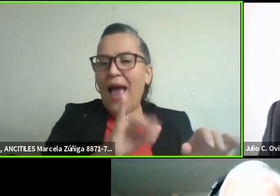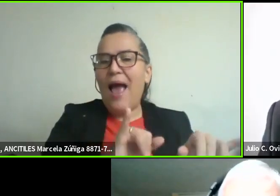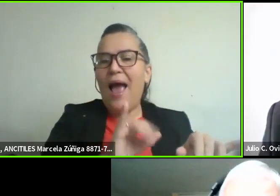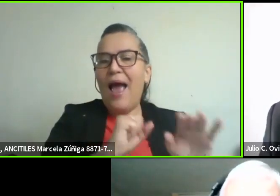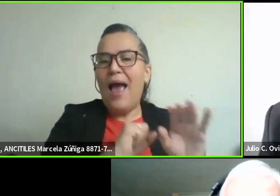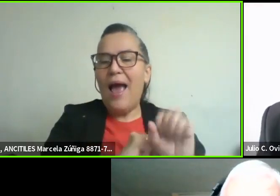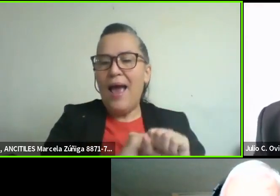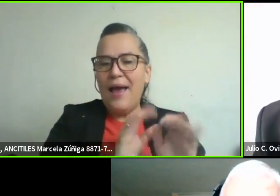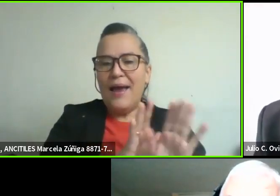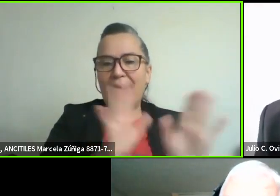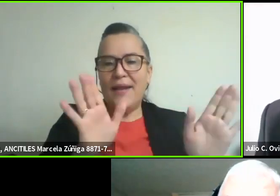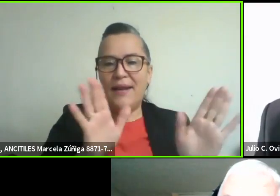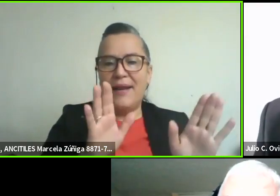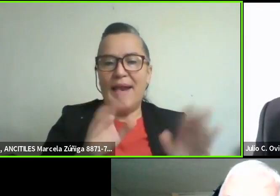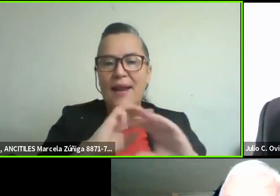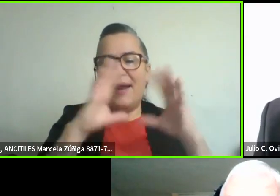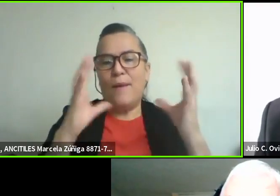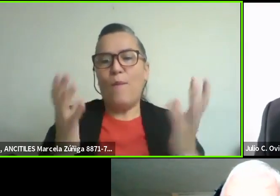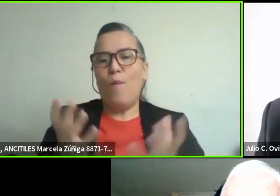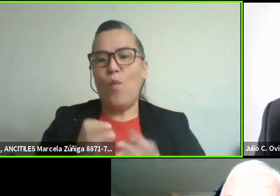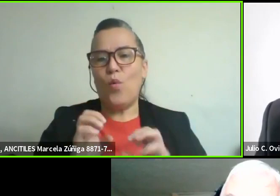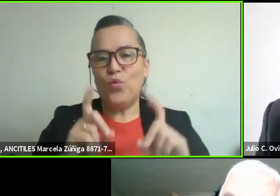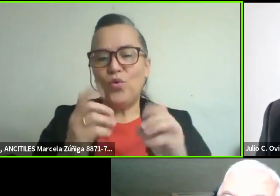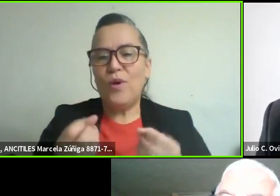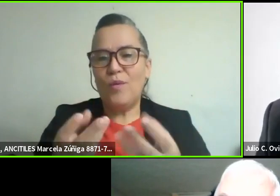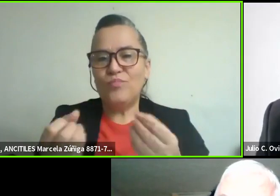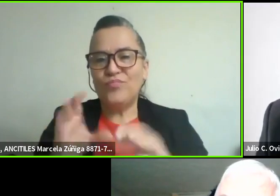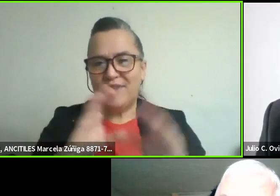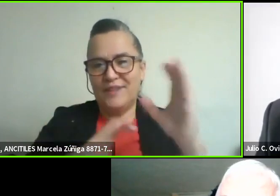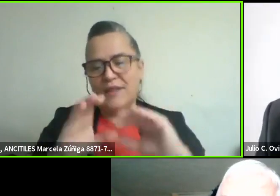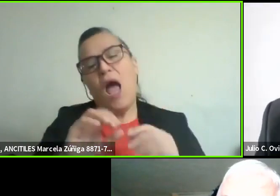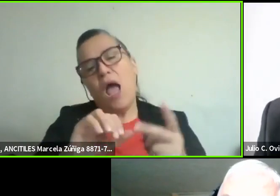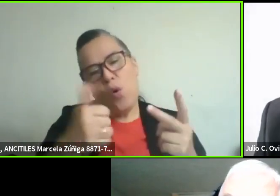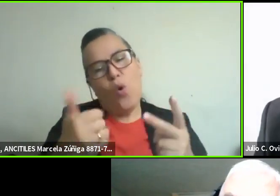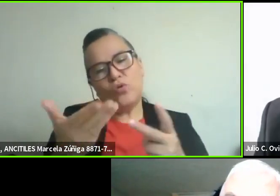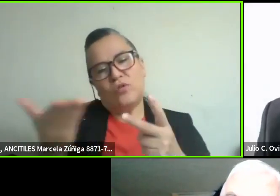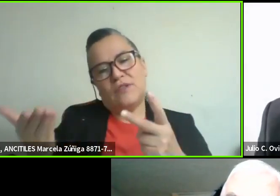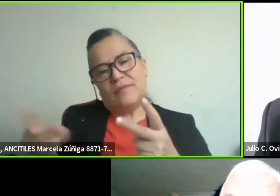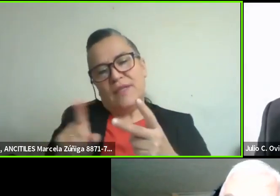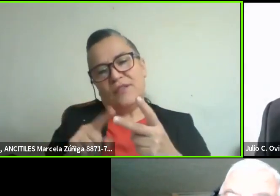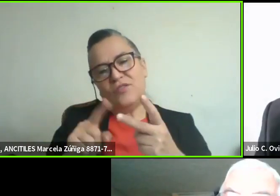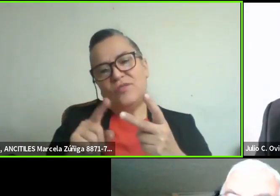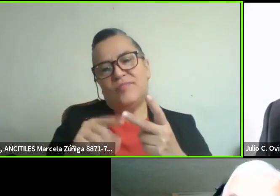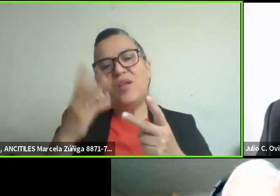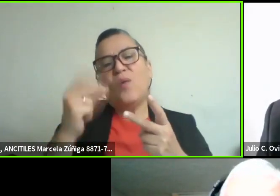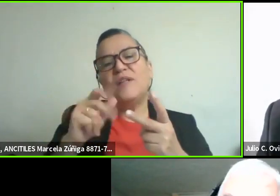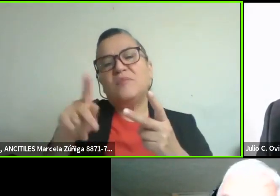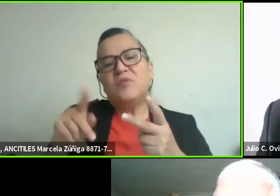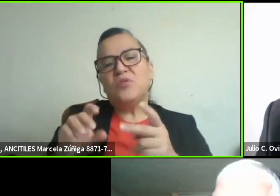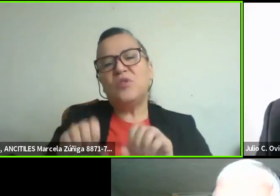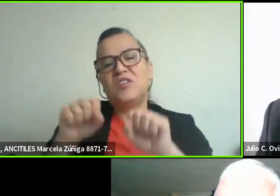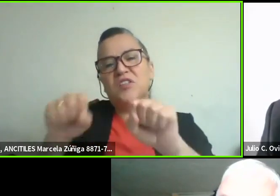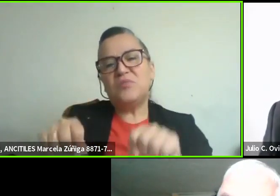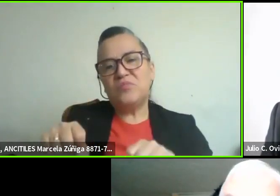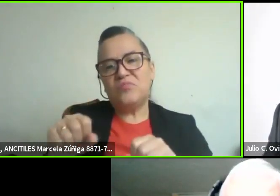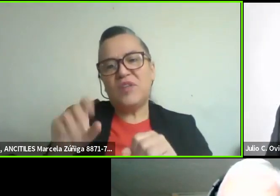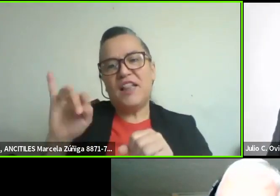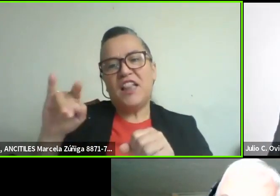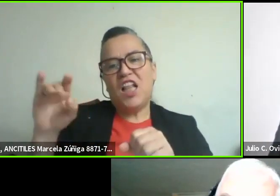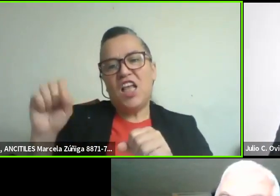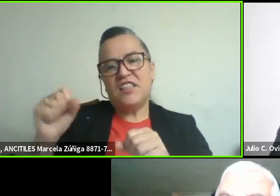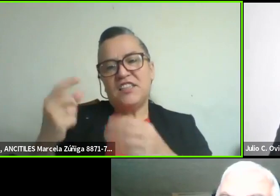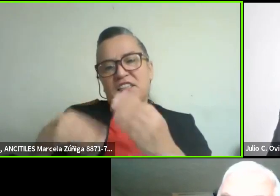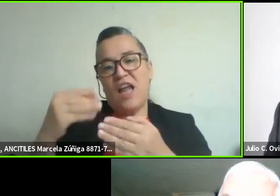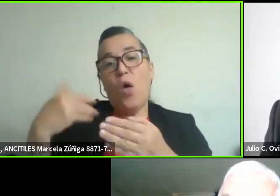evalúa en general en el mundo académico la producción científica claro que hay otros elementos por ejemplo cuántas personas se gradúan en tesis de grado o